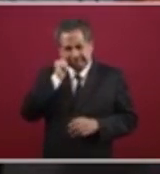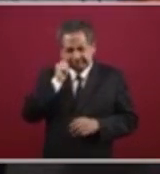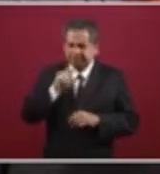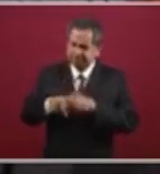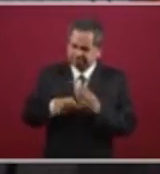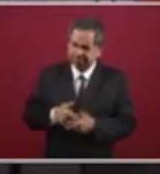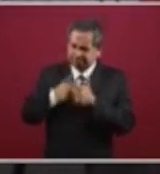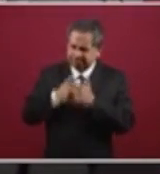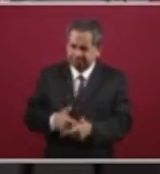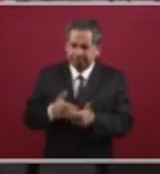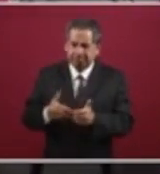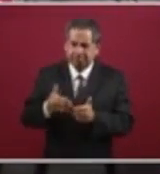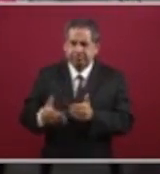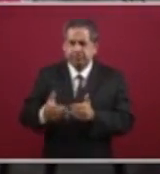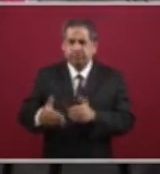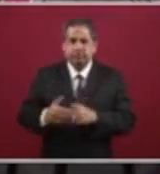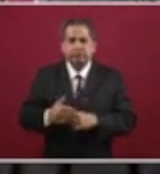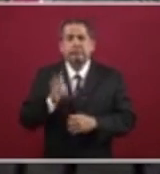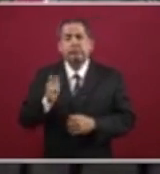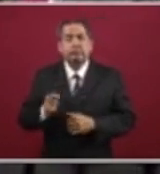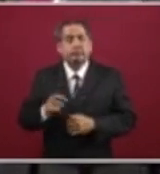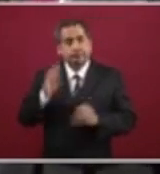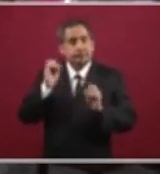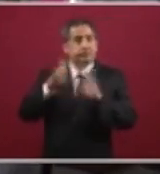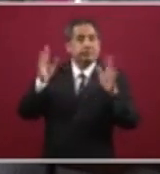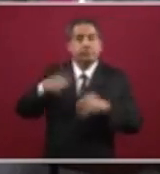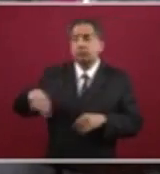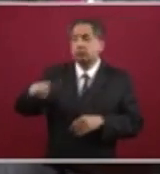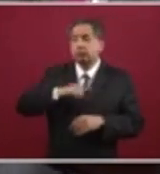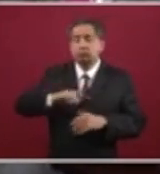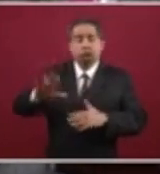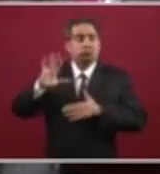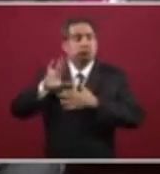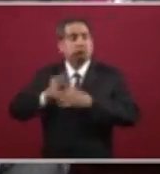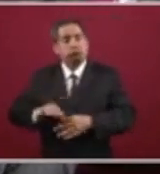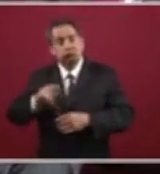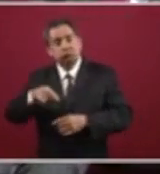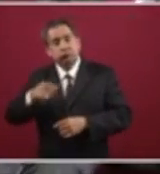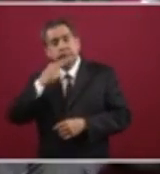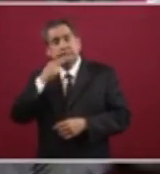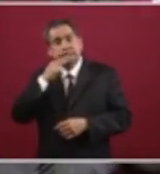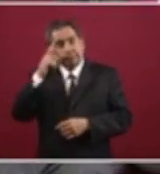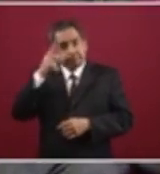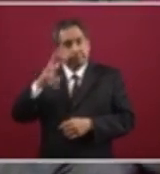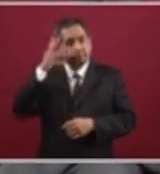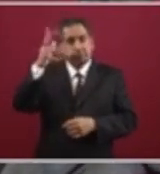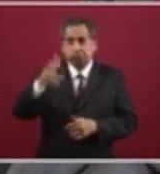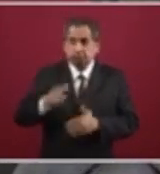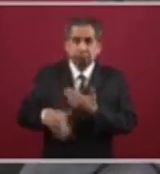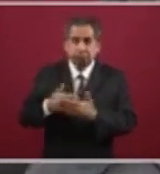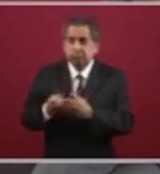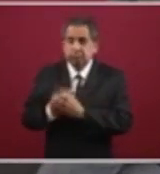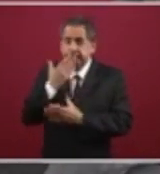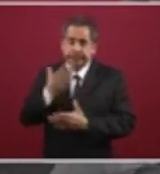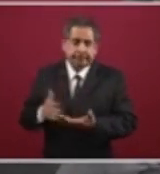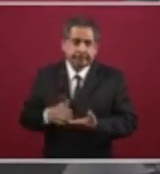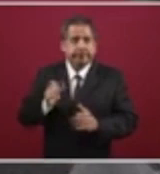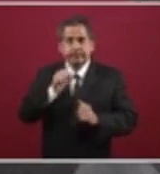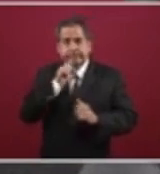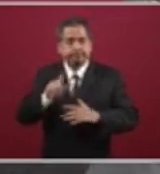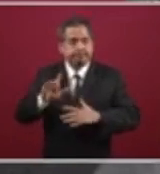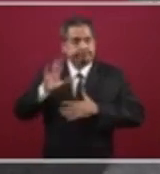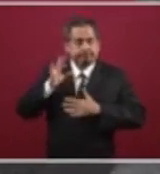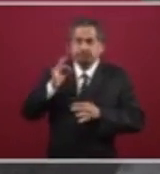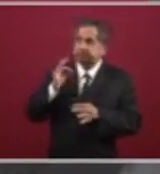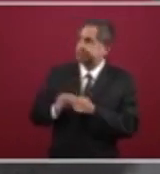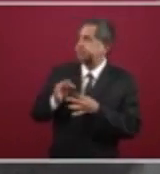atrás, porque tenemos claro que este es un compromiso con el presente y con el futuro, pero también es un compromiso